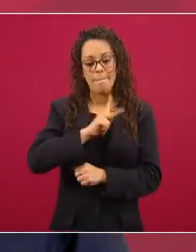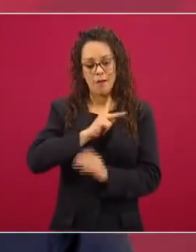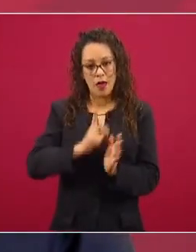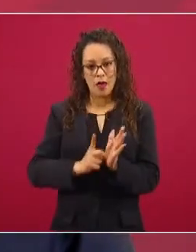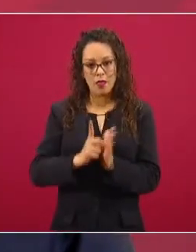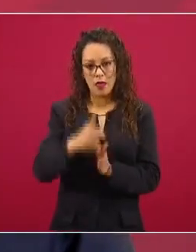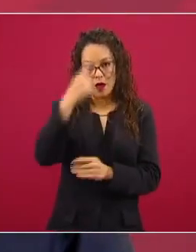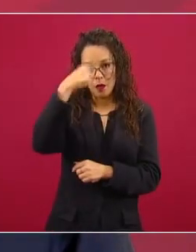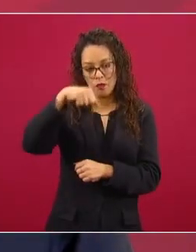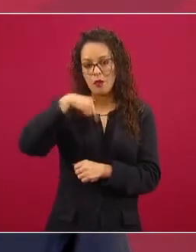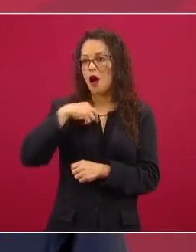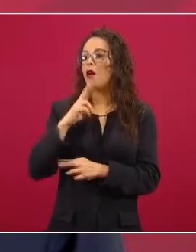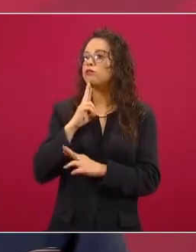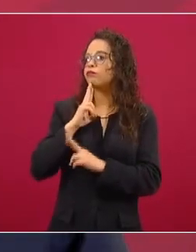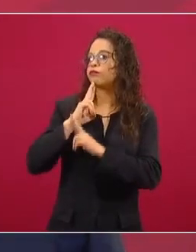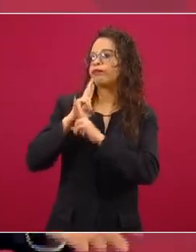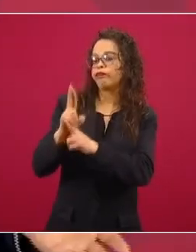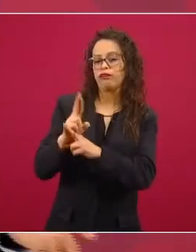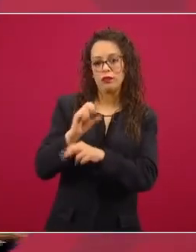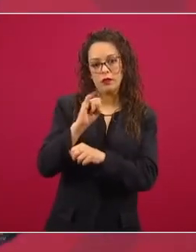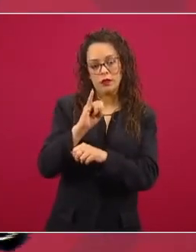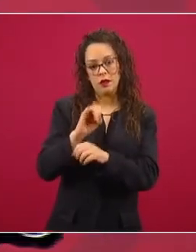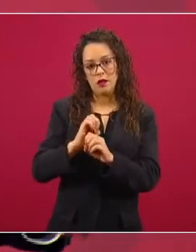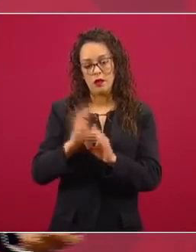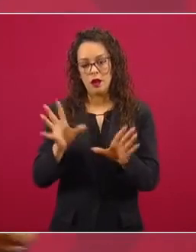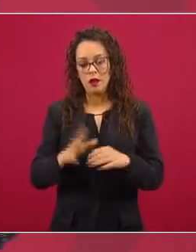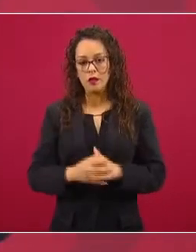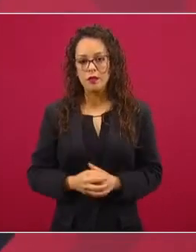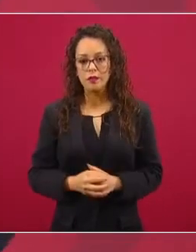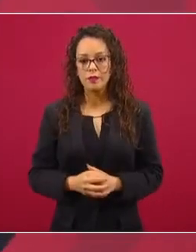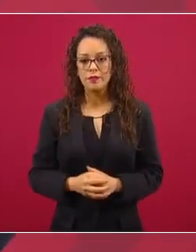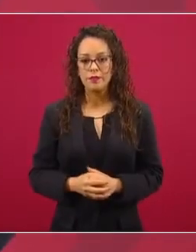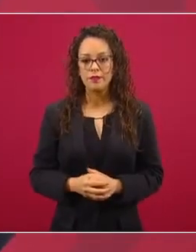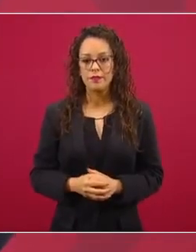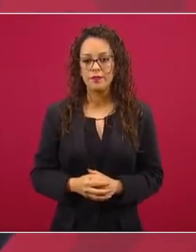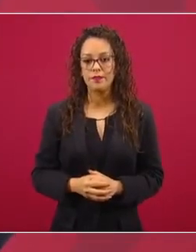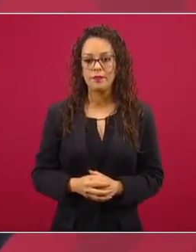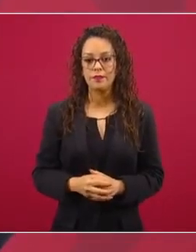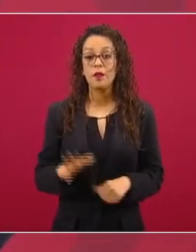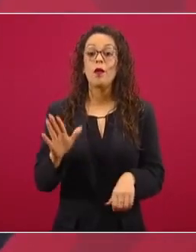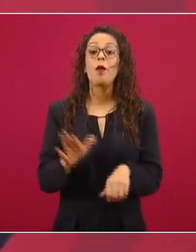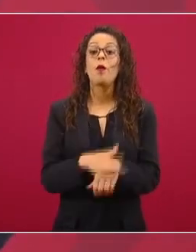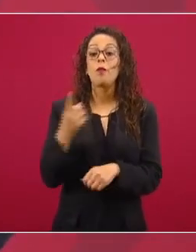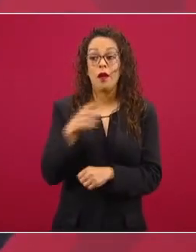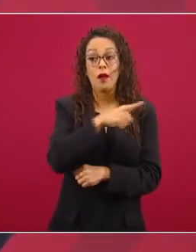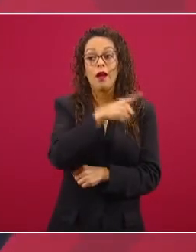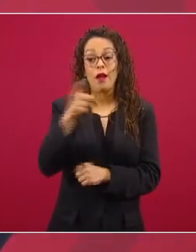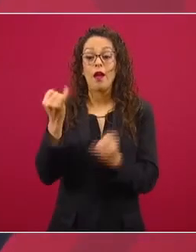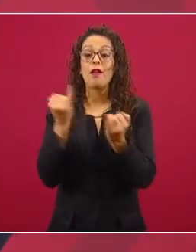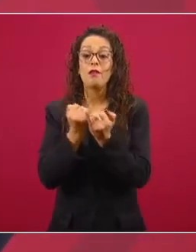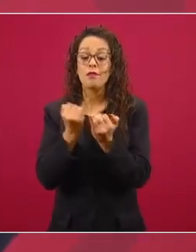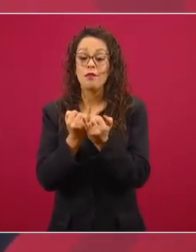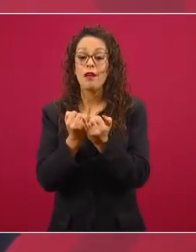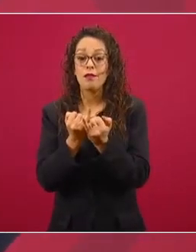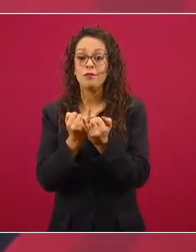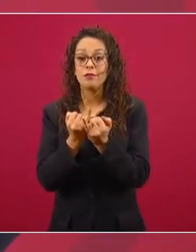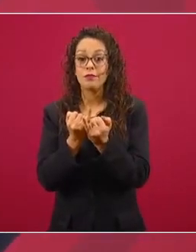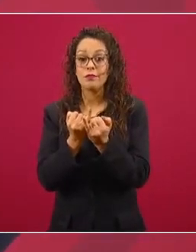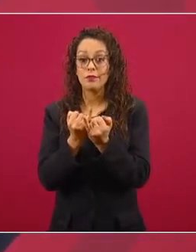réplica, porque también estaban muy mal acostumbrados a que solo ellos